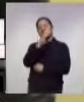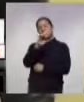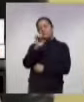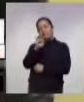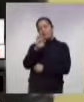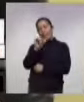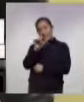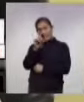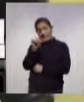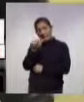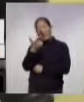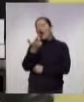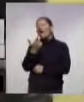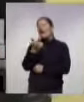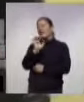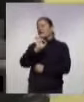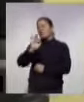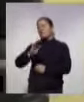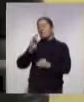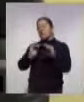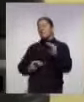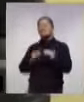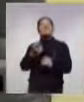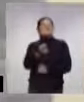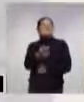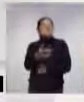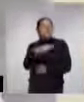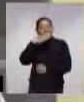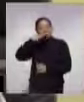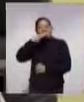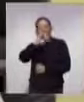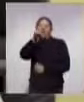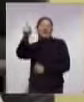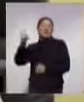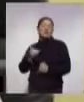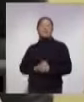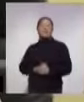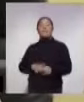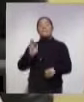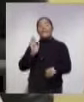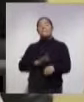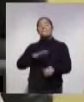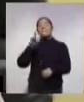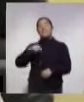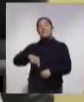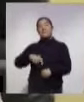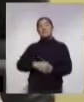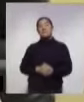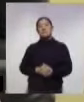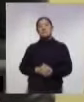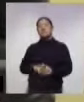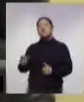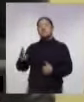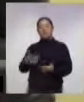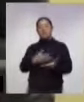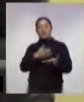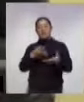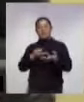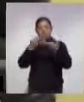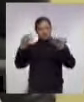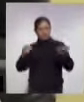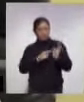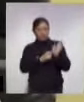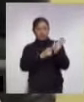en un menor porcentaje sería el maíz y otros. Principalmente su título de propiedad, ya sea el título parcelario